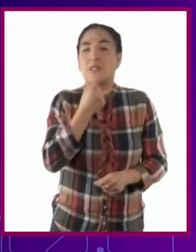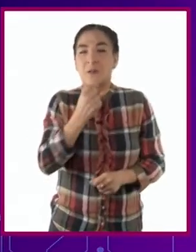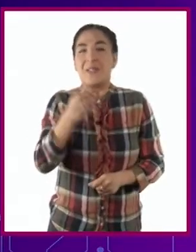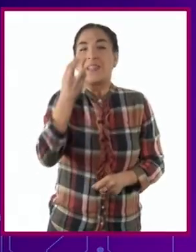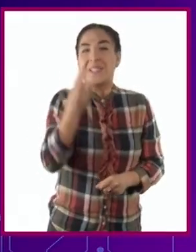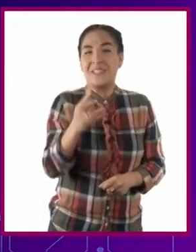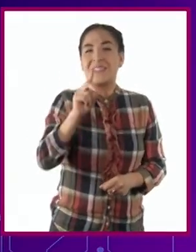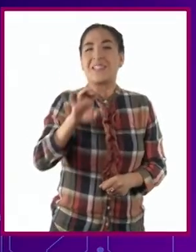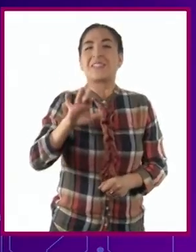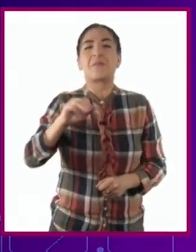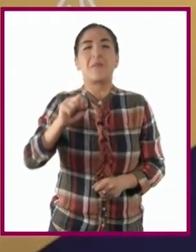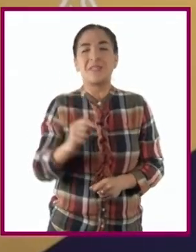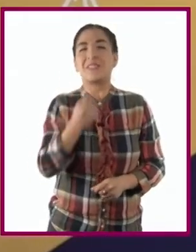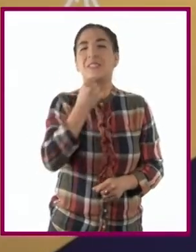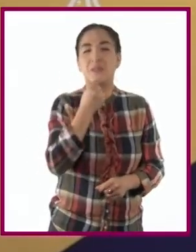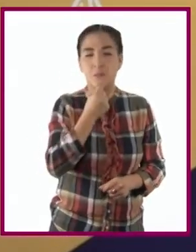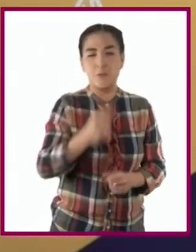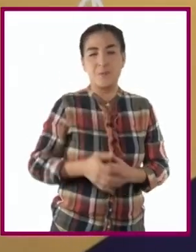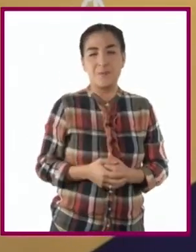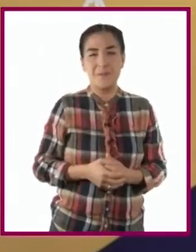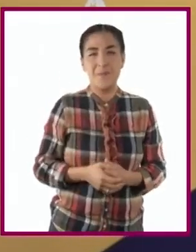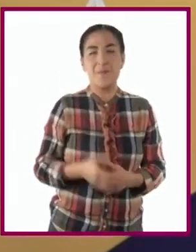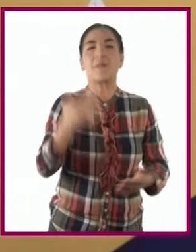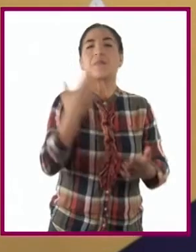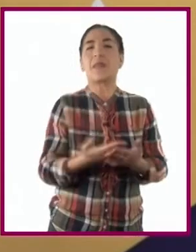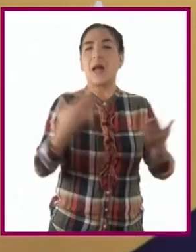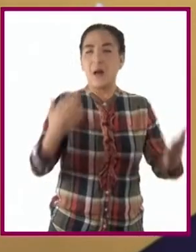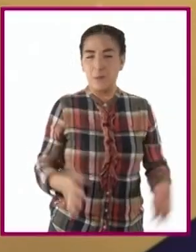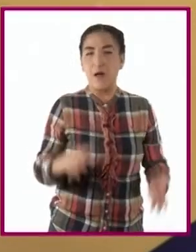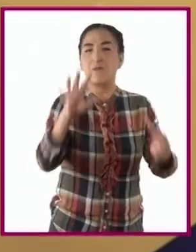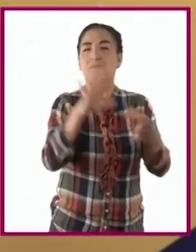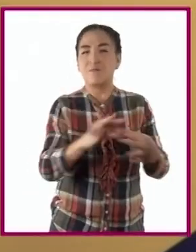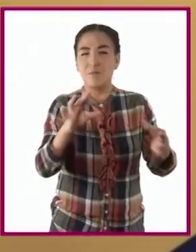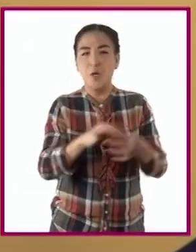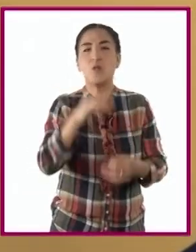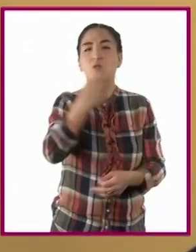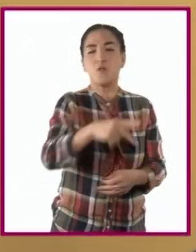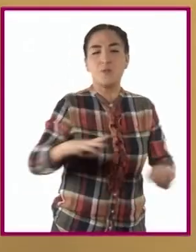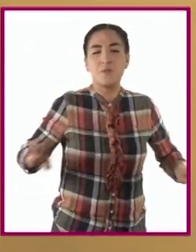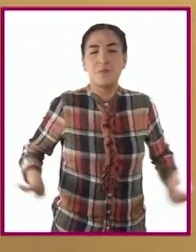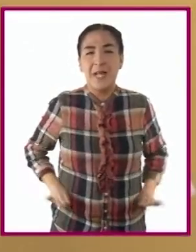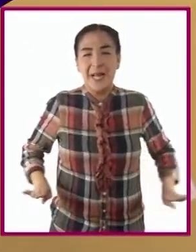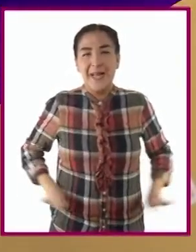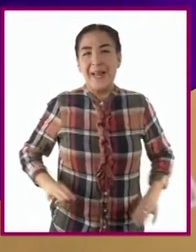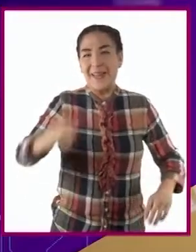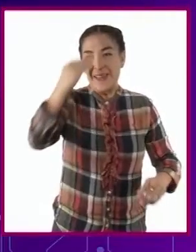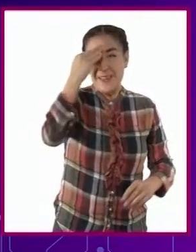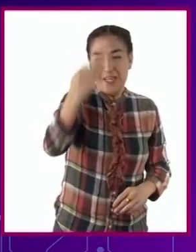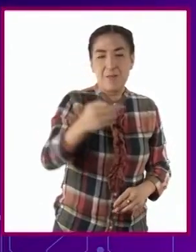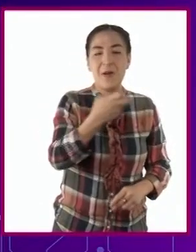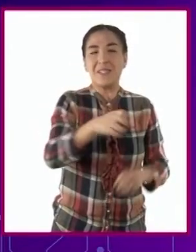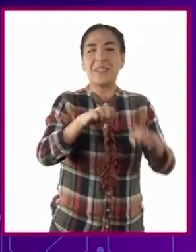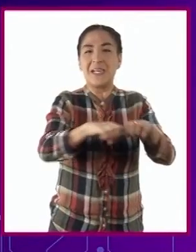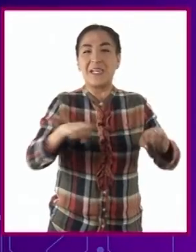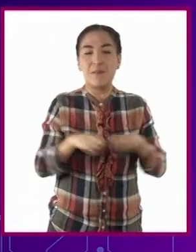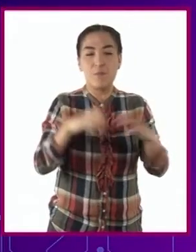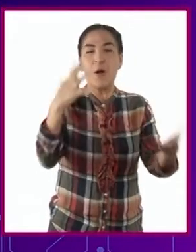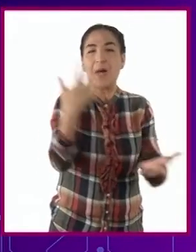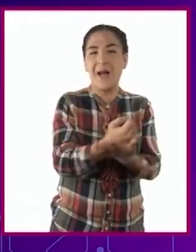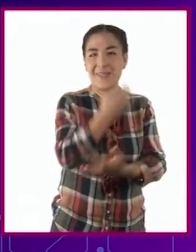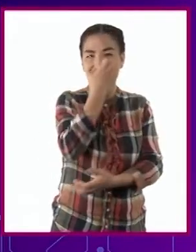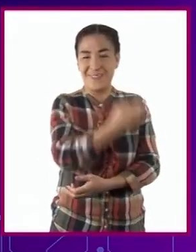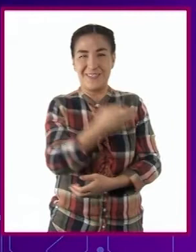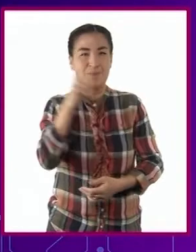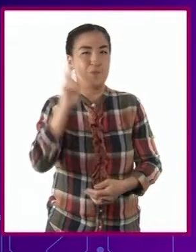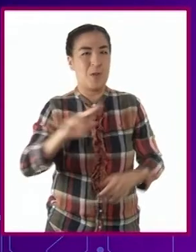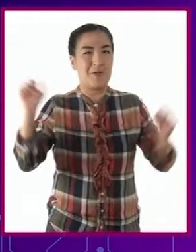décimas de segundo. Ahora describamos el comportamiento de los tiempos de los equipos ganadores en esta